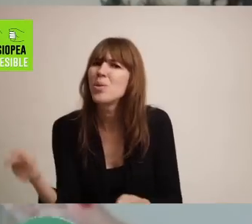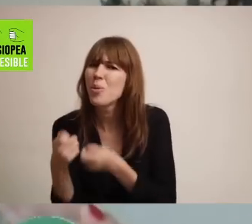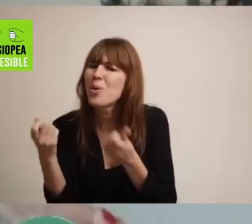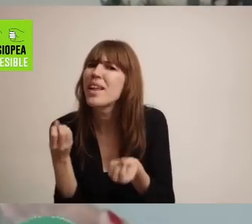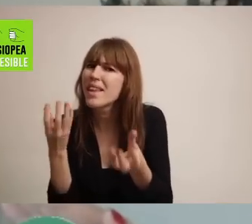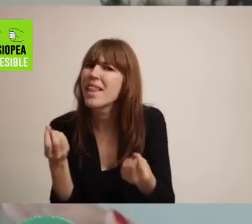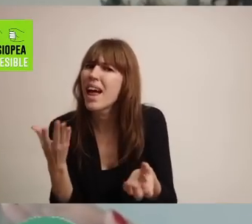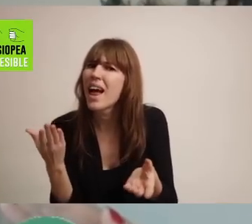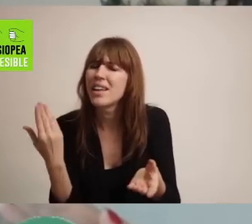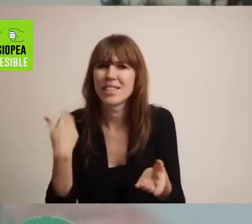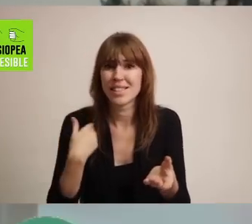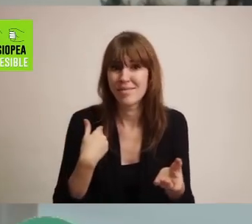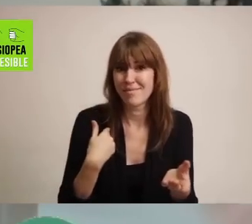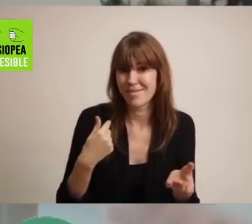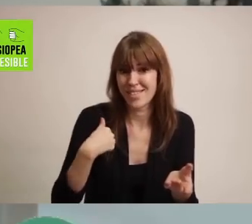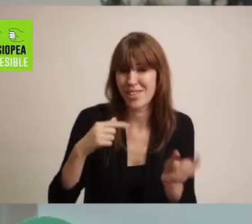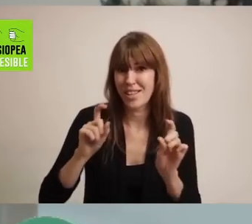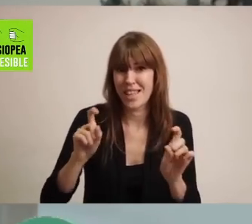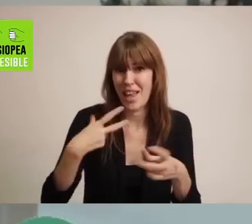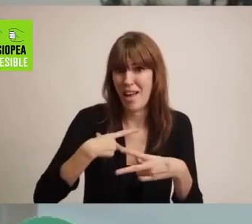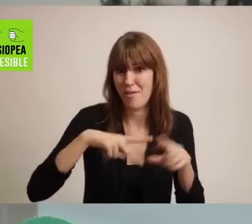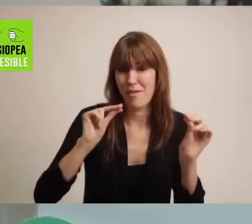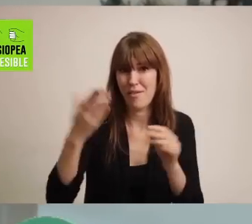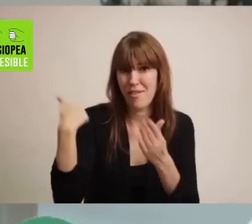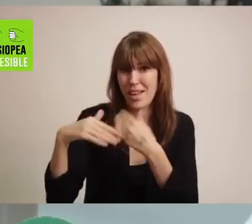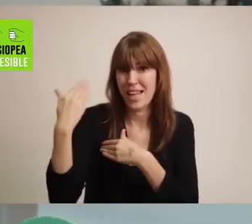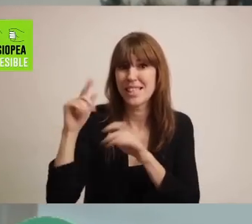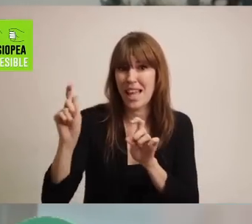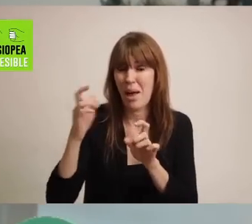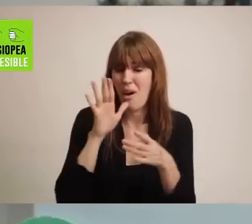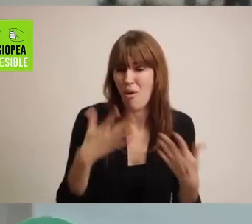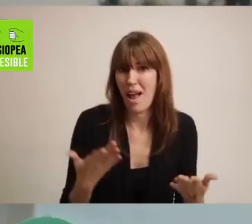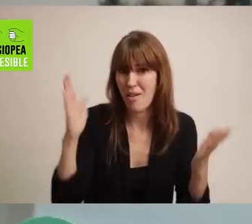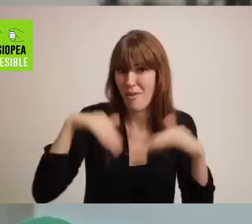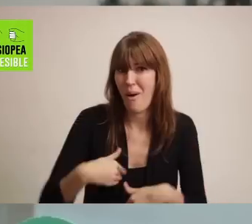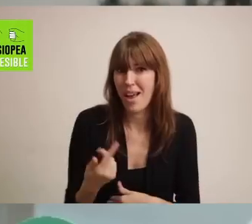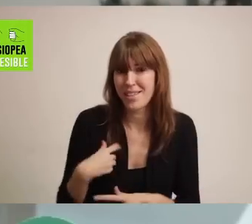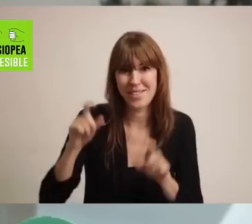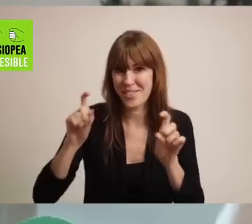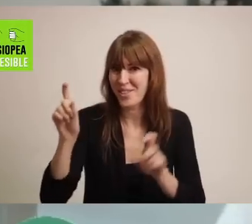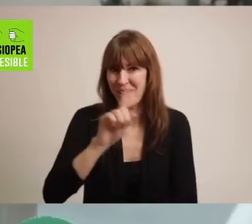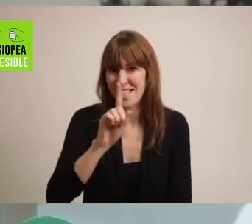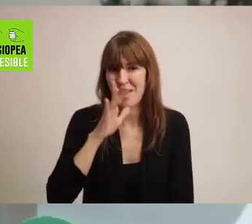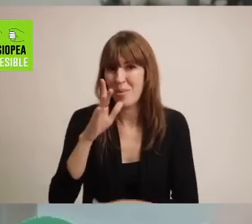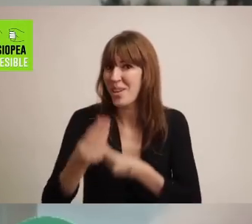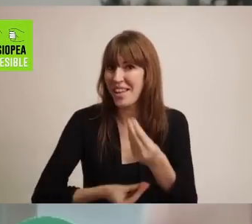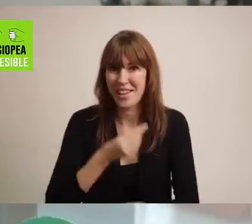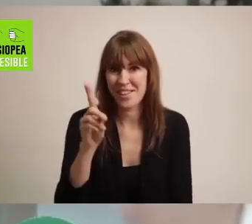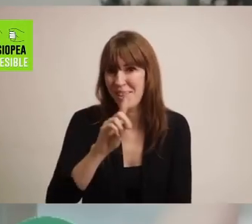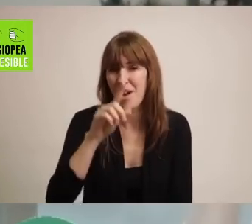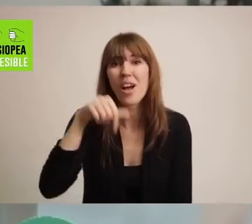es que ya no enseño terapia pránica, ¿vale? O sea que no queráis que os enseñe porque no lo hago. Este vídeo simplemente es para